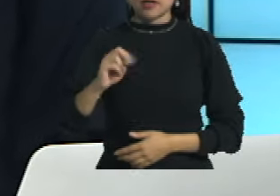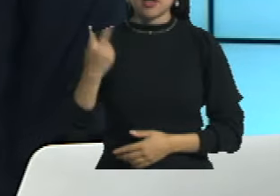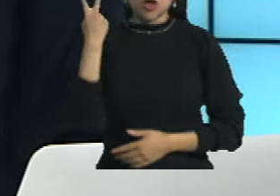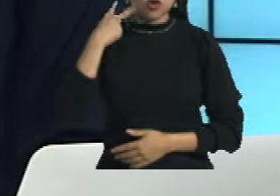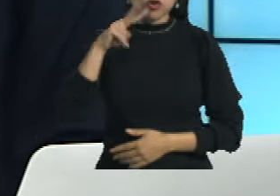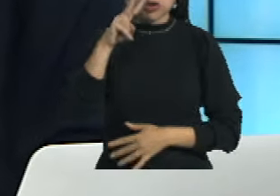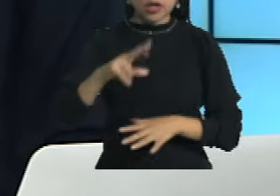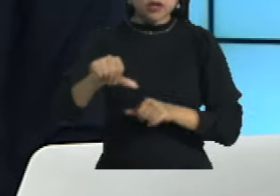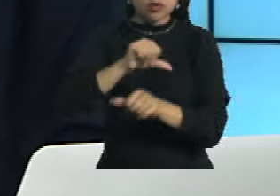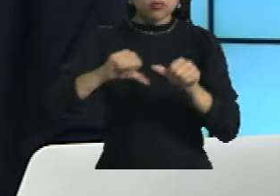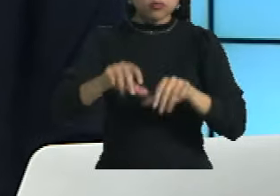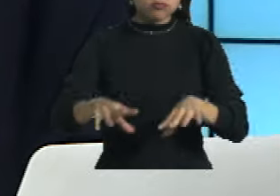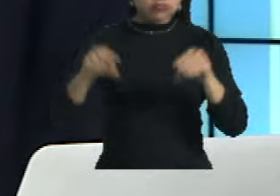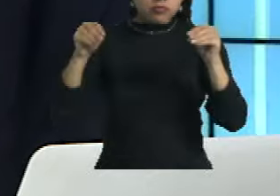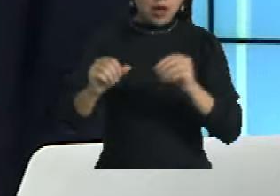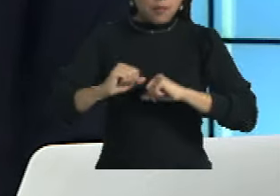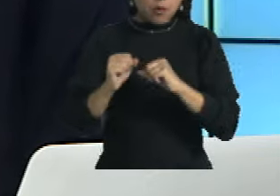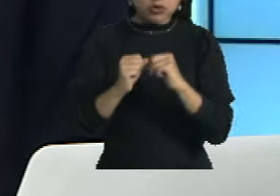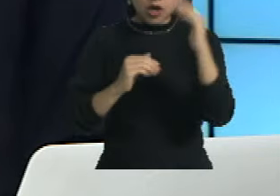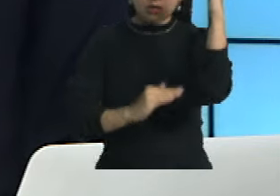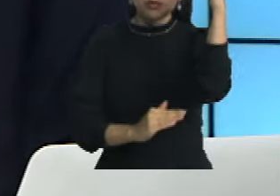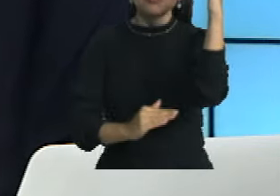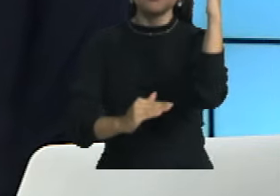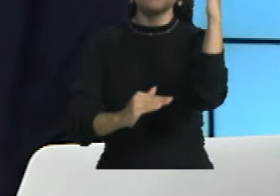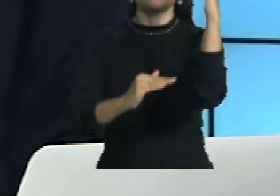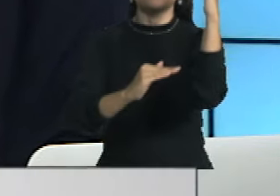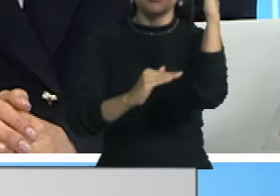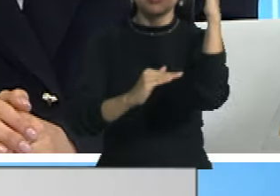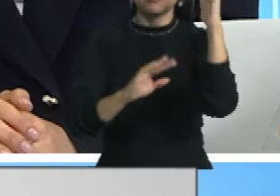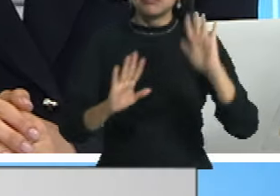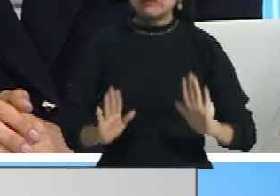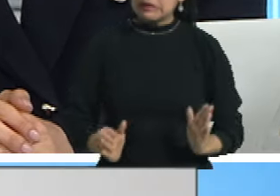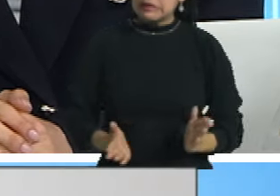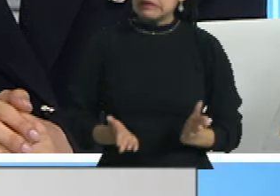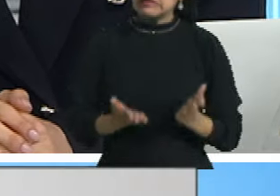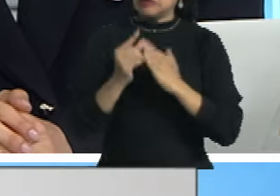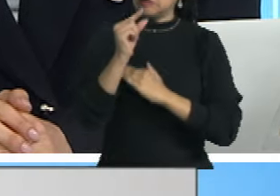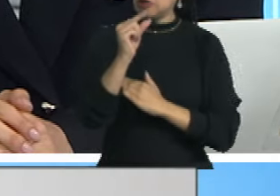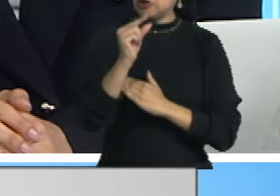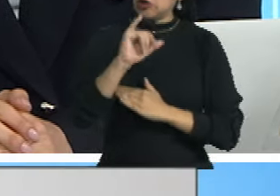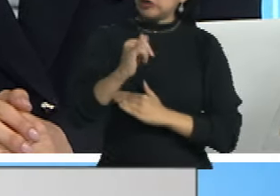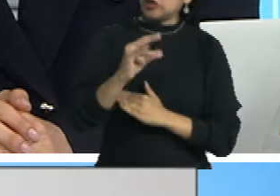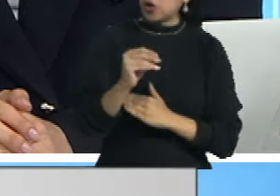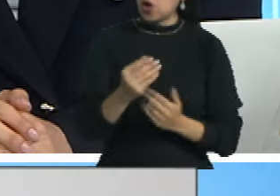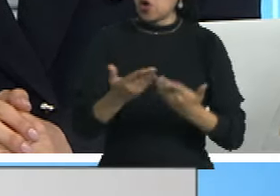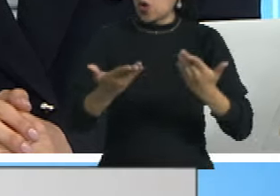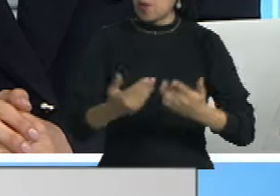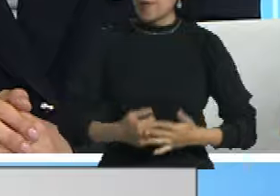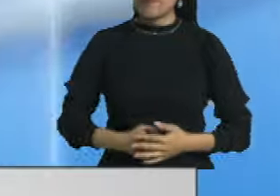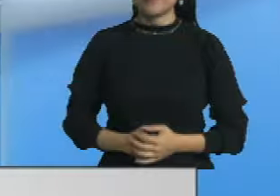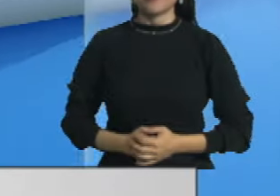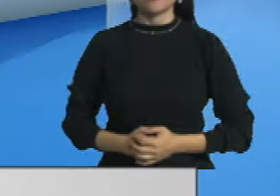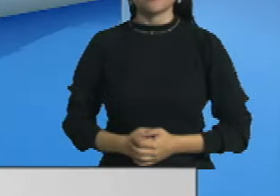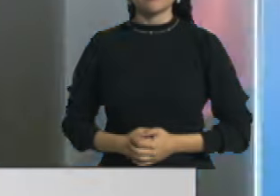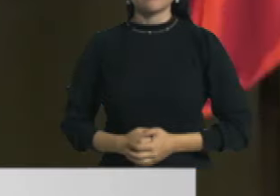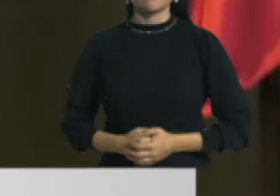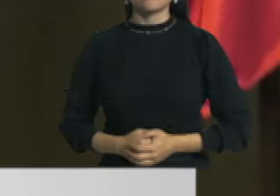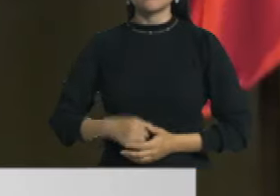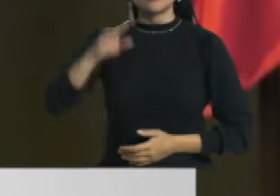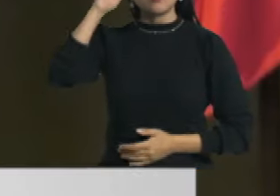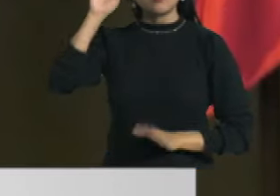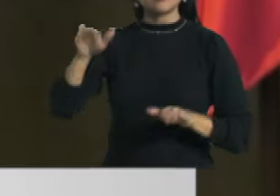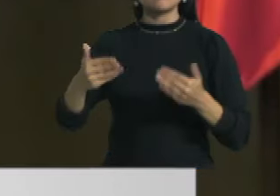de racionamiento de agua en Bogotá. Nicolás Romero, muy buenas tardes. ¿Sí se logró bajar el consumo de agua? Adelante. Hola,